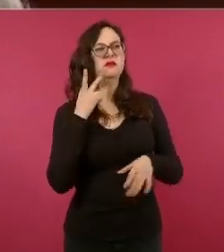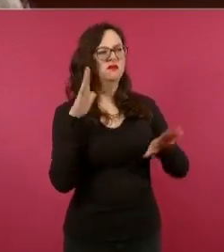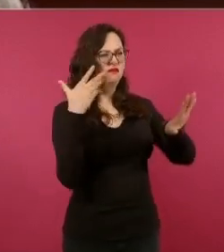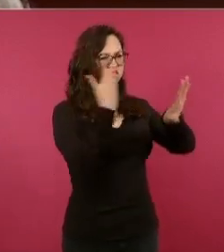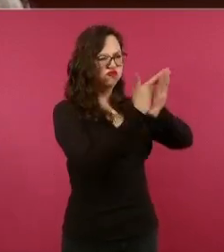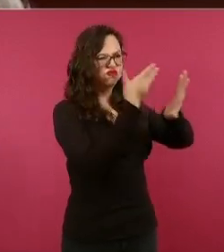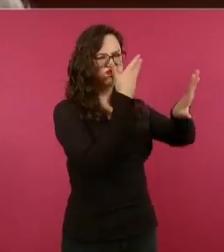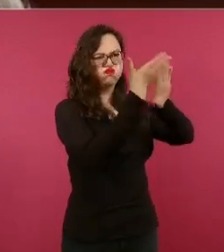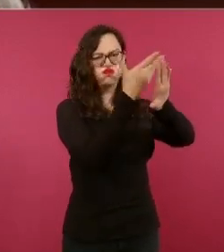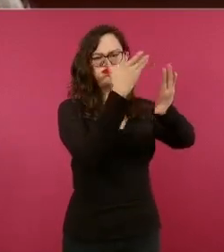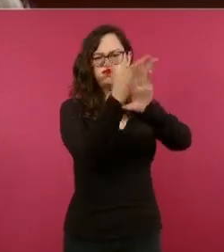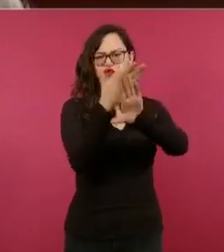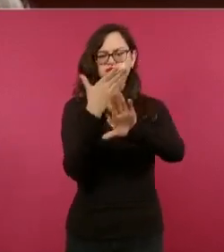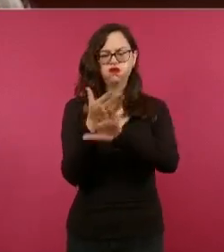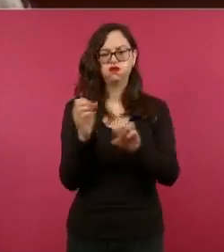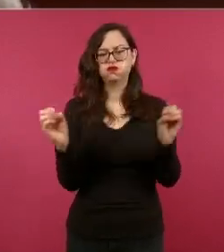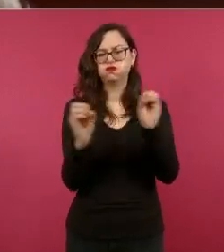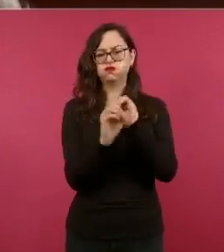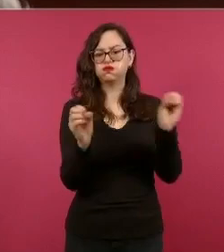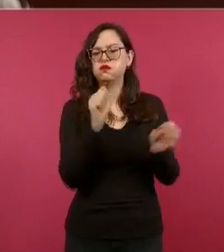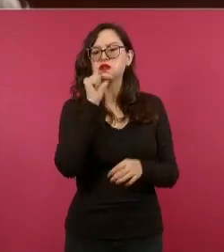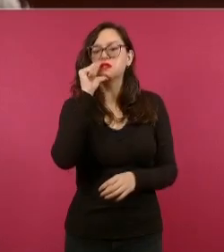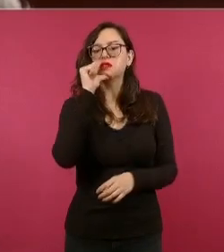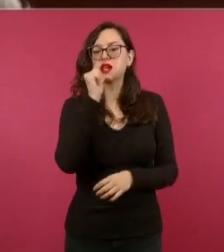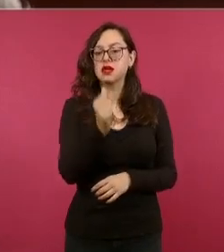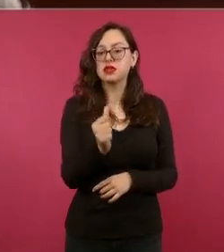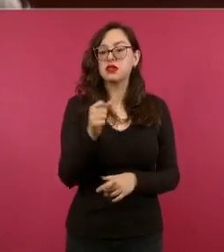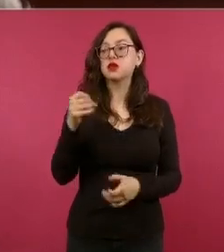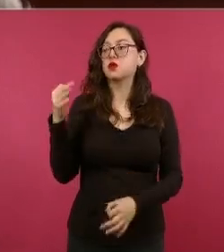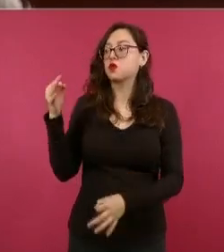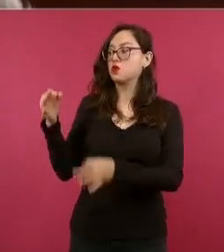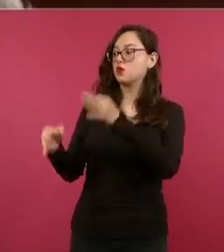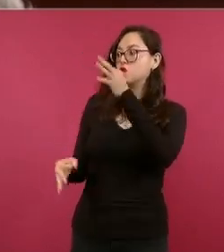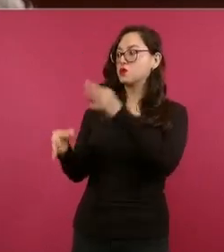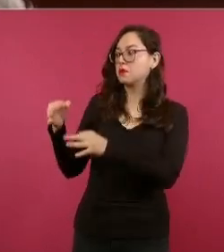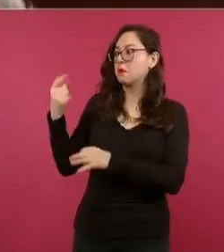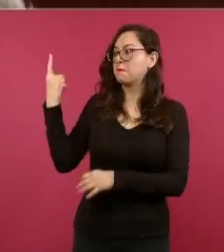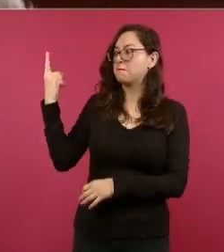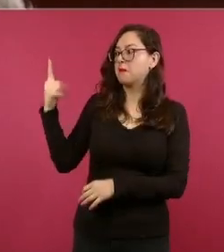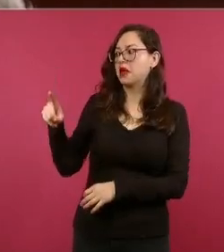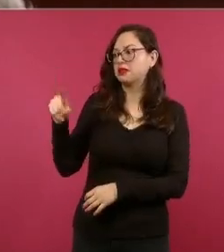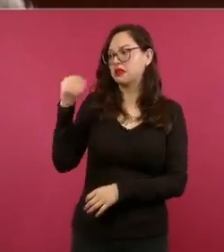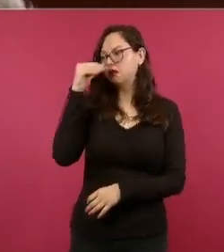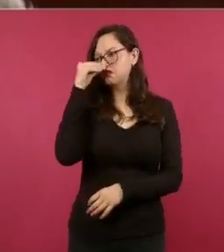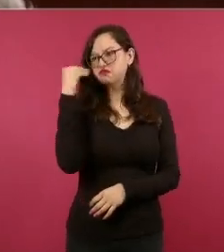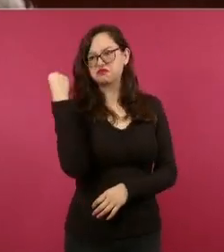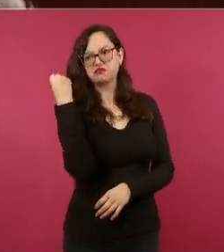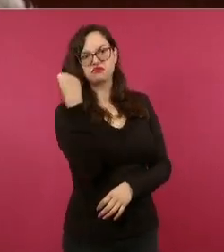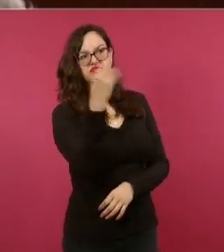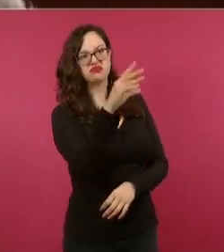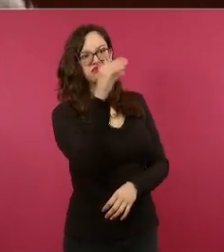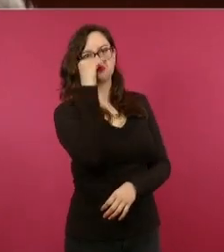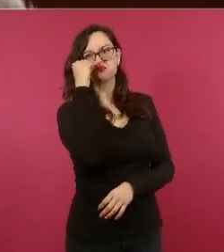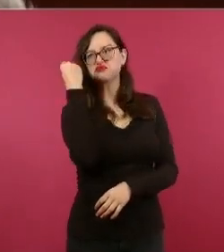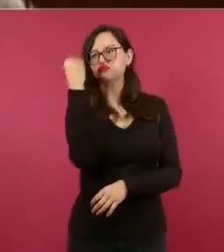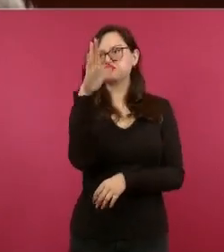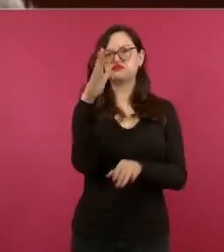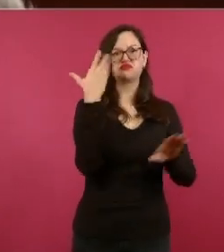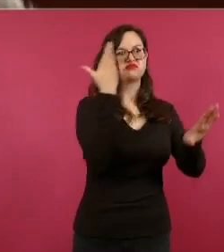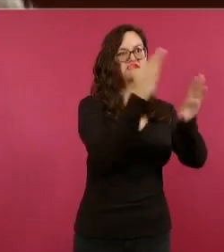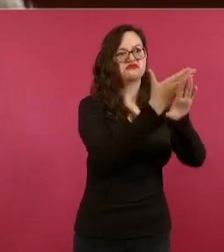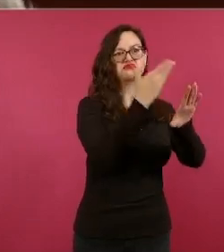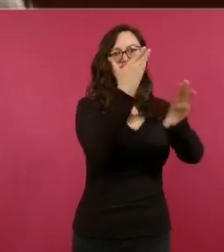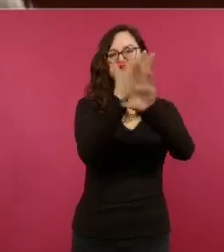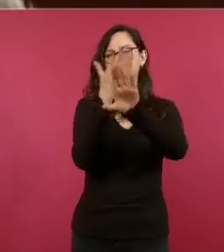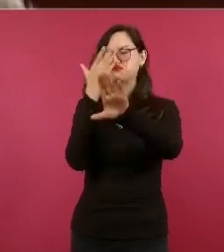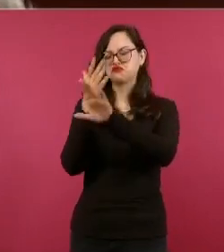las instituciones de impartición de justicia para perseguirlos y castigarlos. Sin embargo, en el estado de Hidalgo, el gobernador